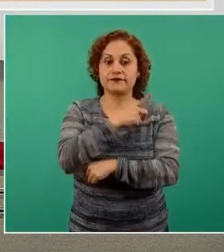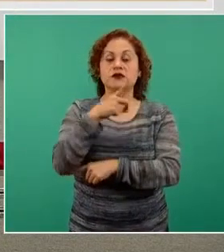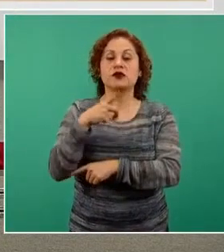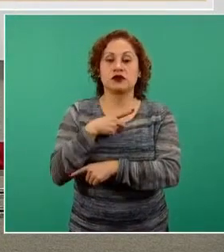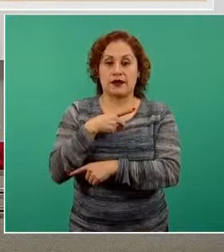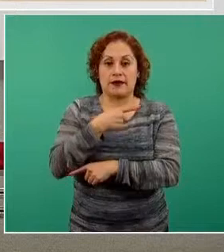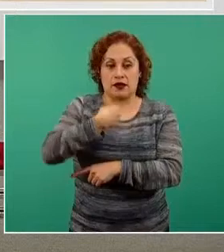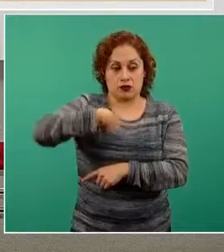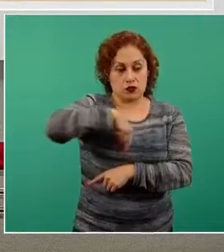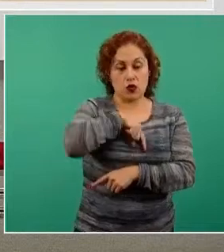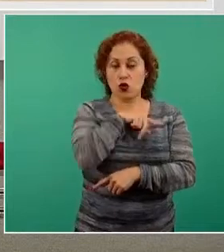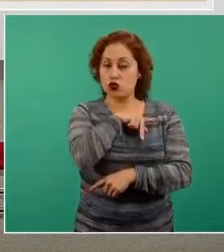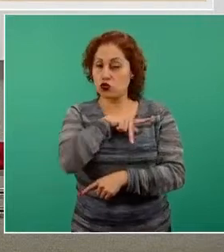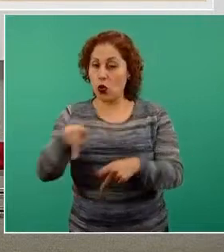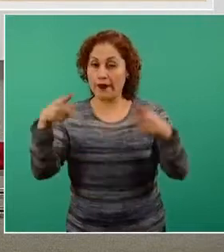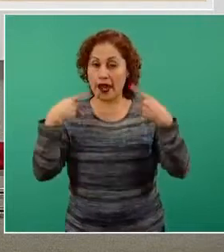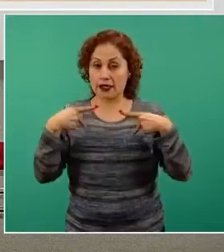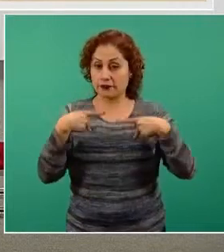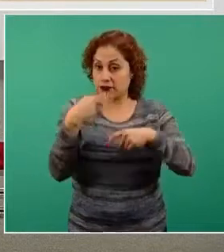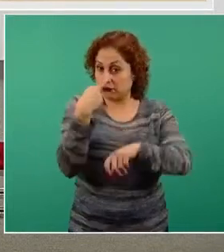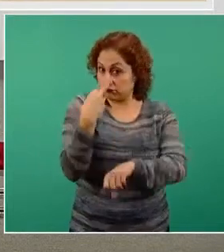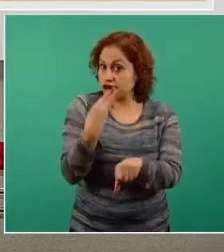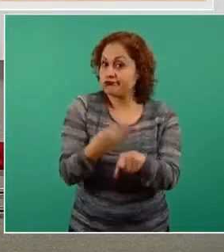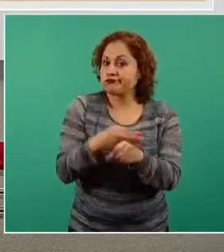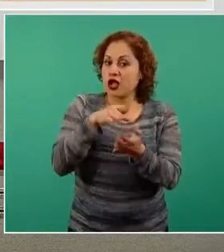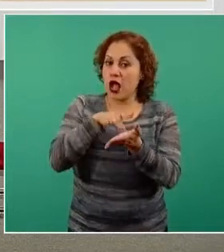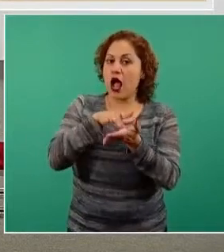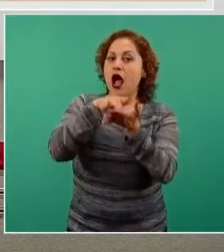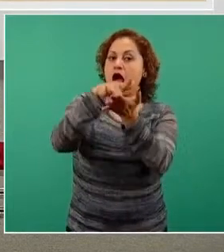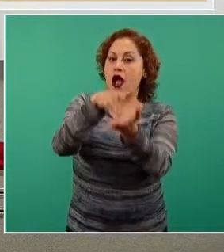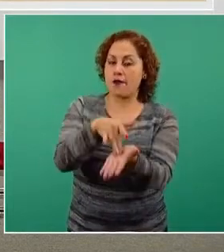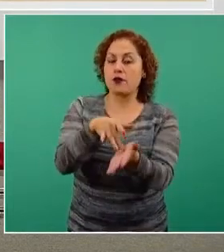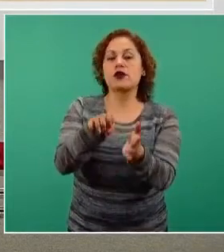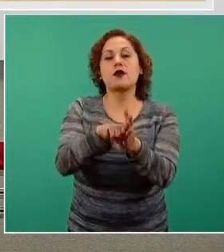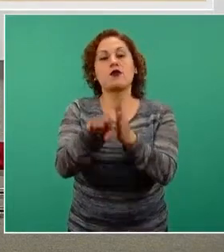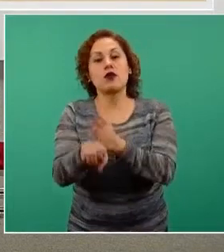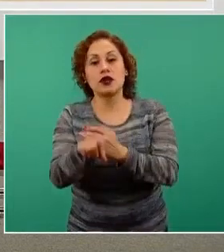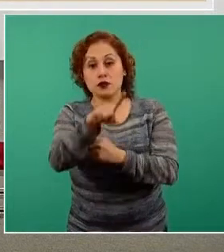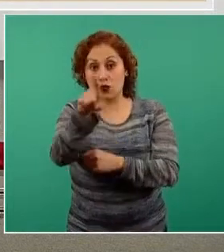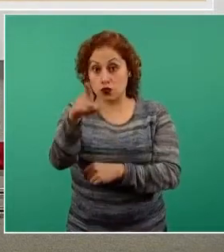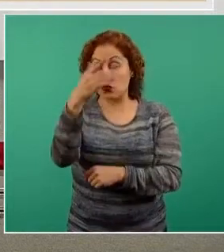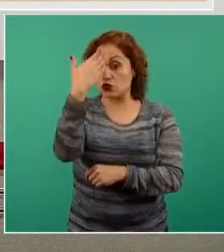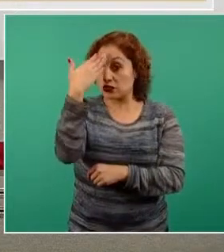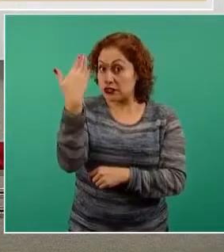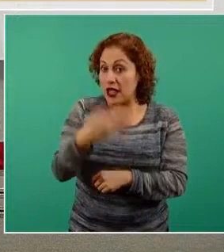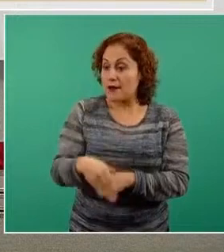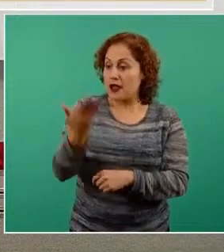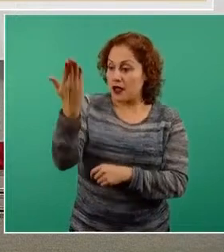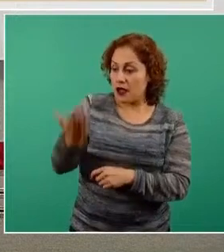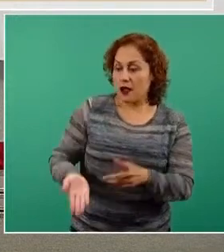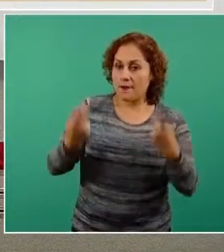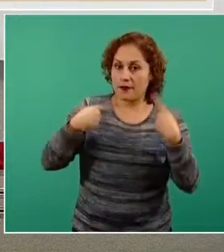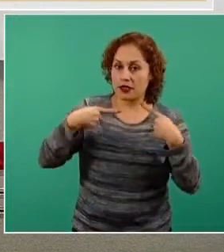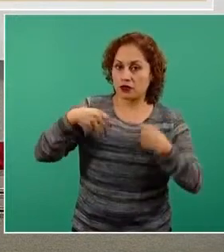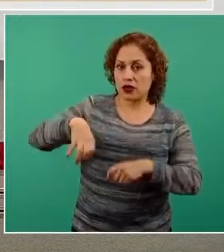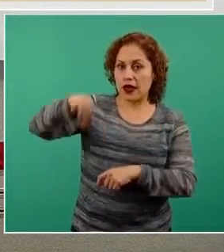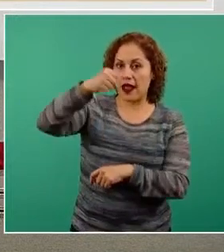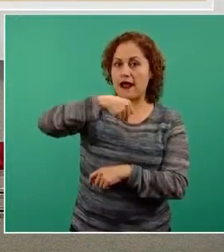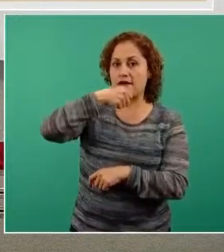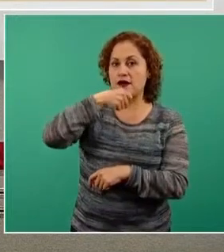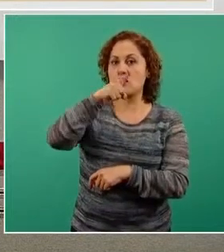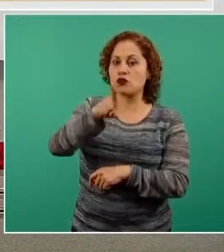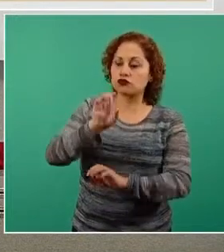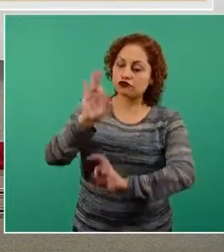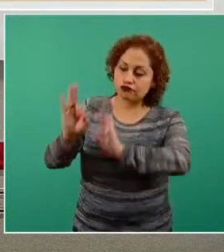sociedad responsable, que nuestros adultos mayores una noche antes de la aplicación duerman bien previa a la cita, que